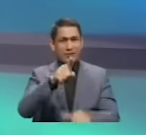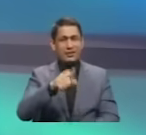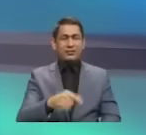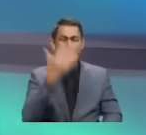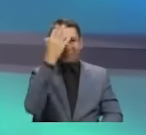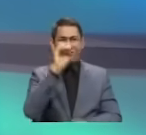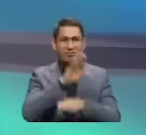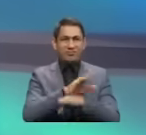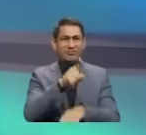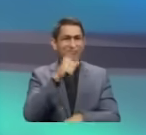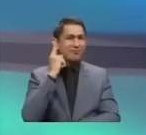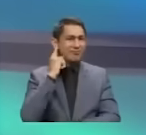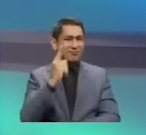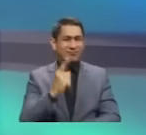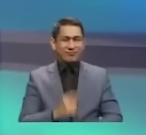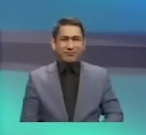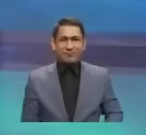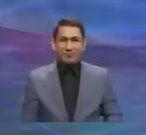Buenas tardes, te escuchamos.